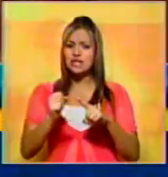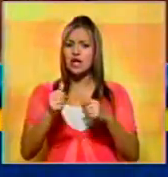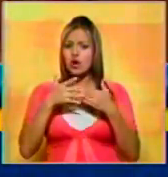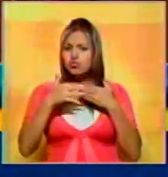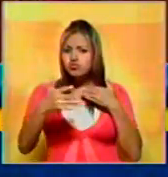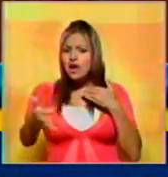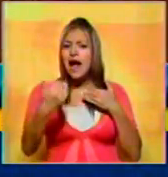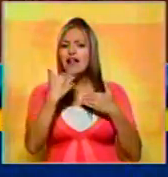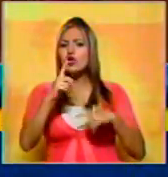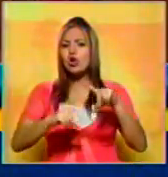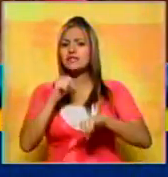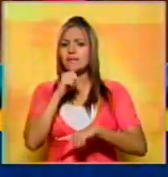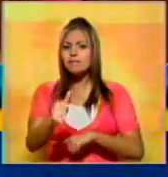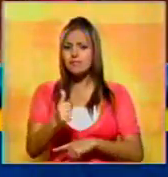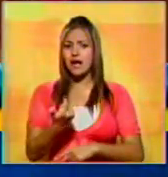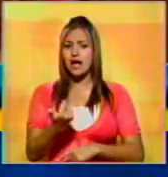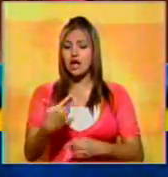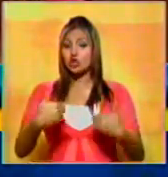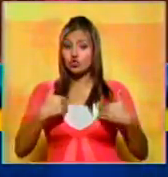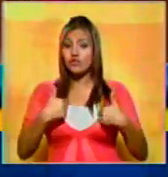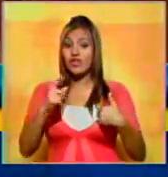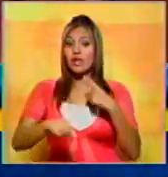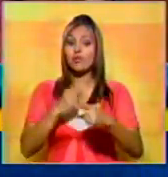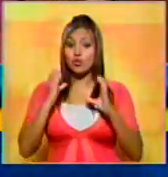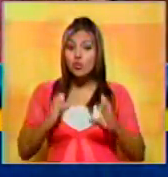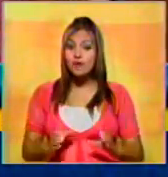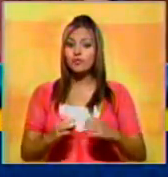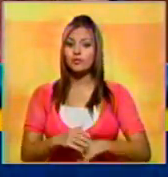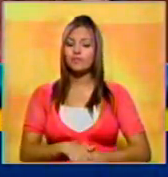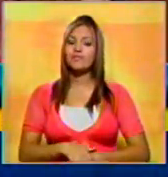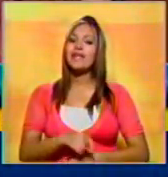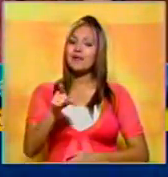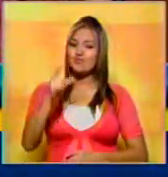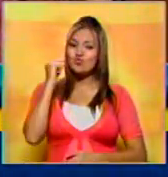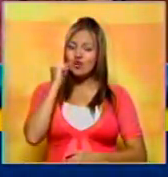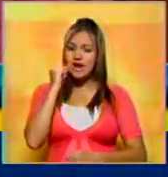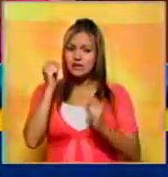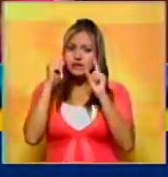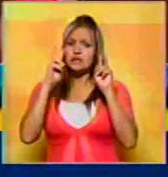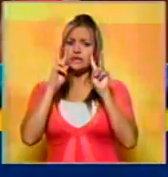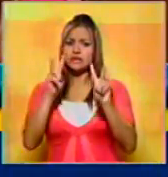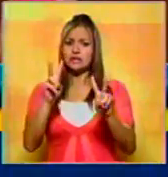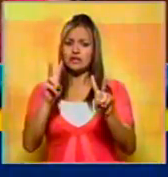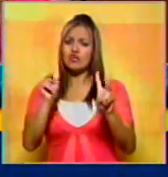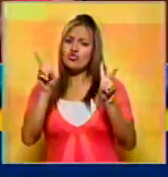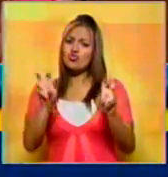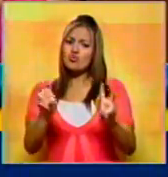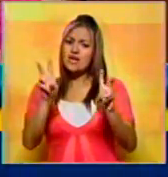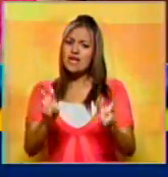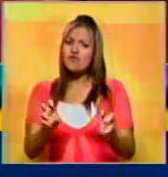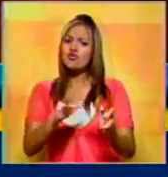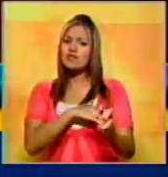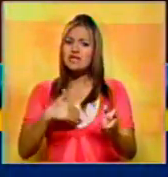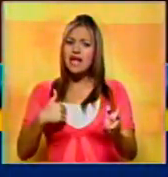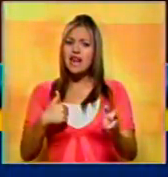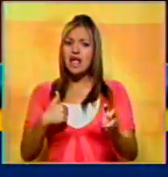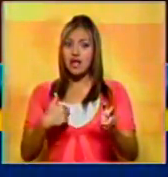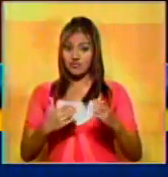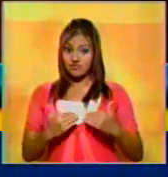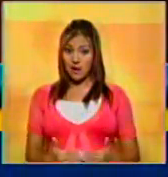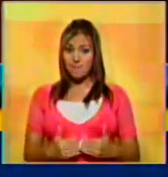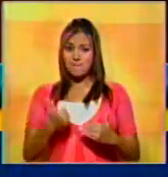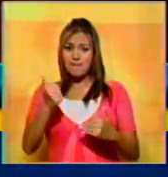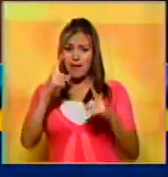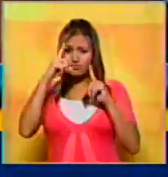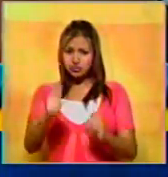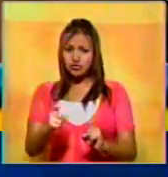efectos secundarios tan nocivos que sufrimos en nuestro cuerpo. La especialista alarmada nos cuenta que el nuevo ofrecimiento para conseguir un abdomen más